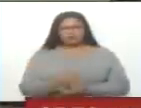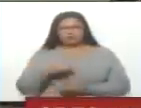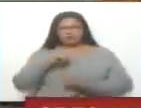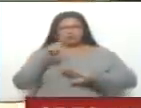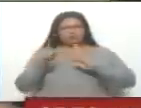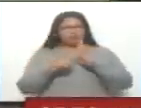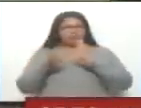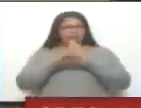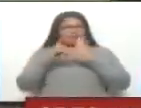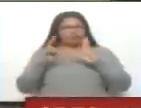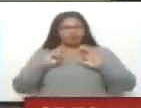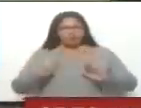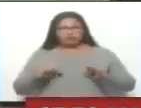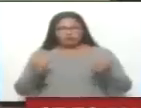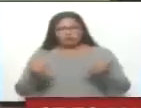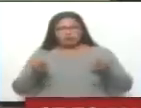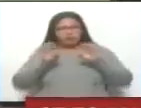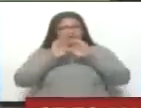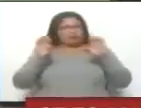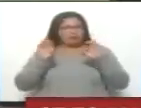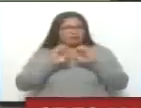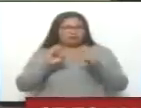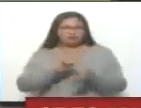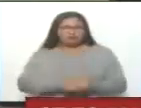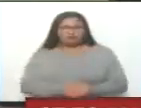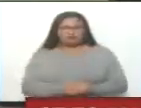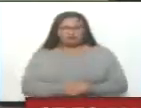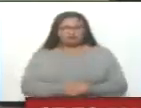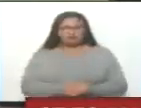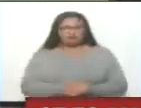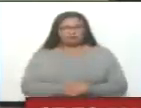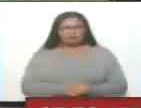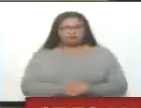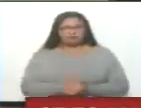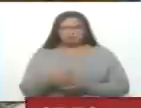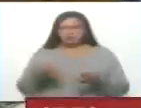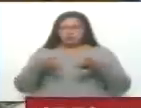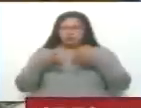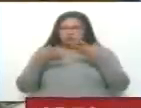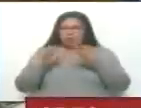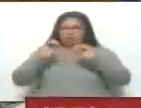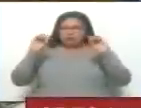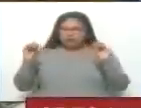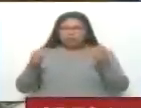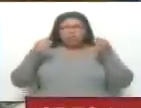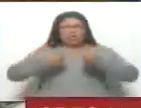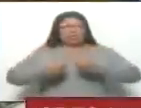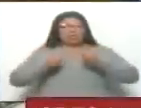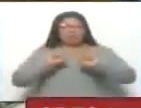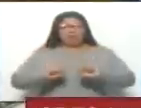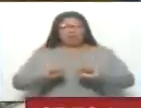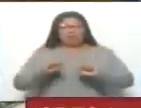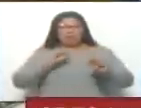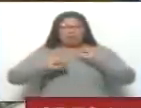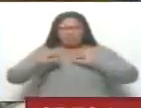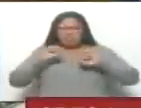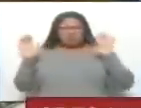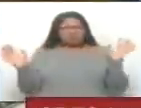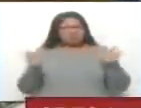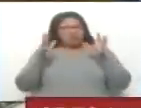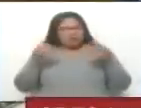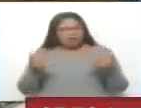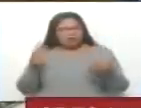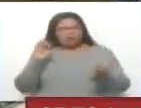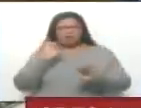humano a la educación. Ahora hay un sector que está llamando a paro, que no los maestros a movilización. No